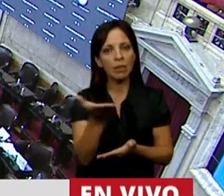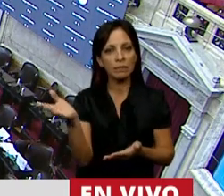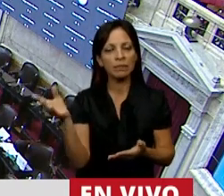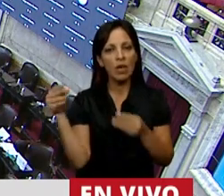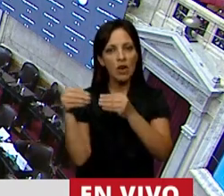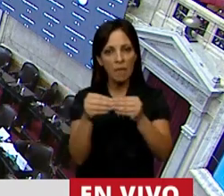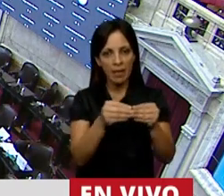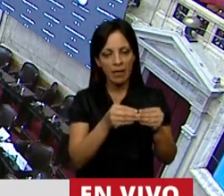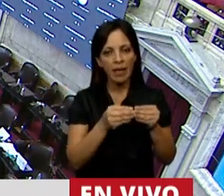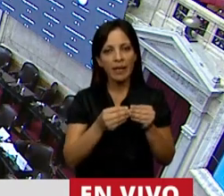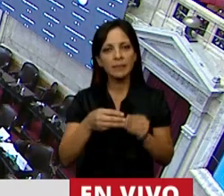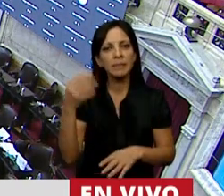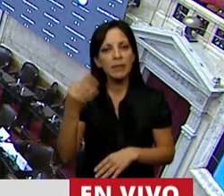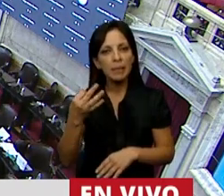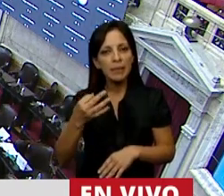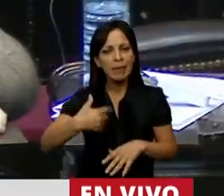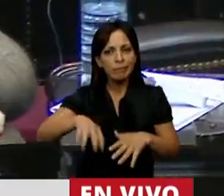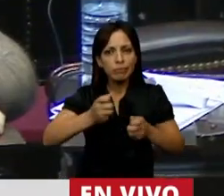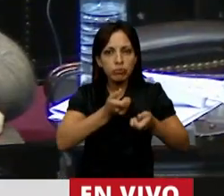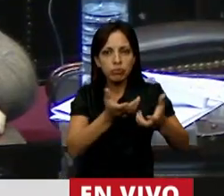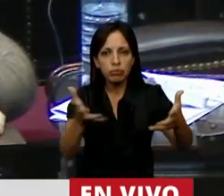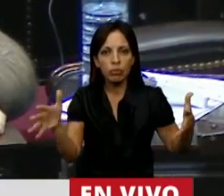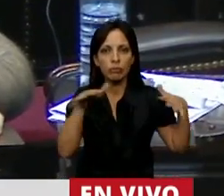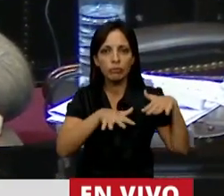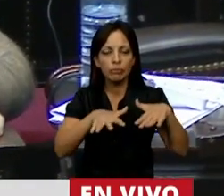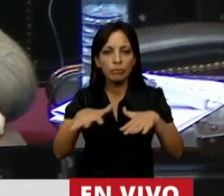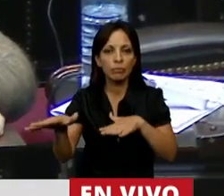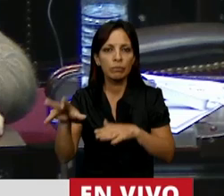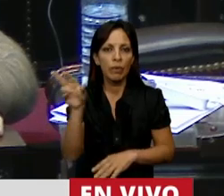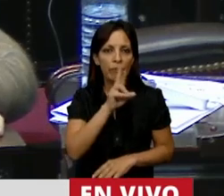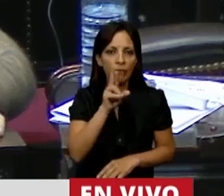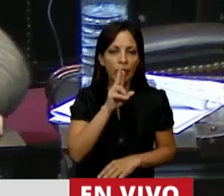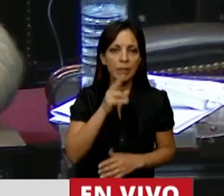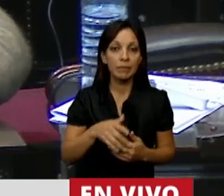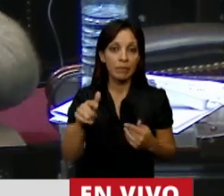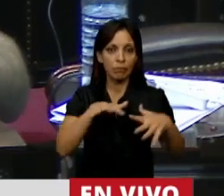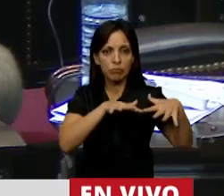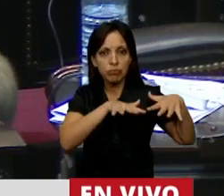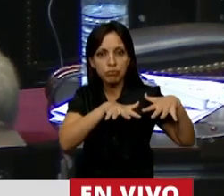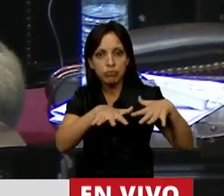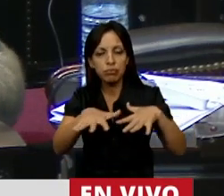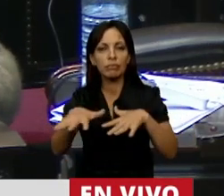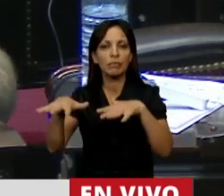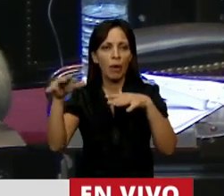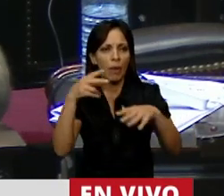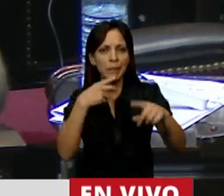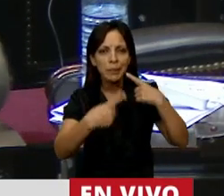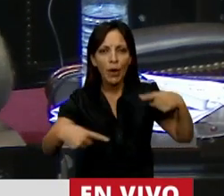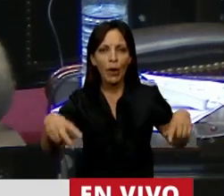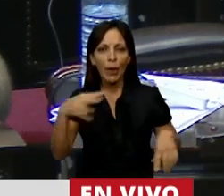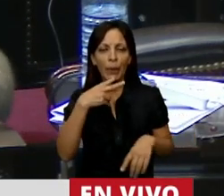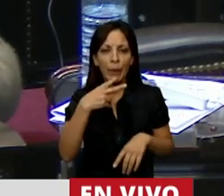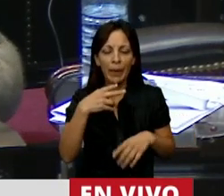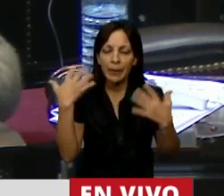especial al inmenso movimiento feminista, a esa marea verde que hace años viene luchando por el derecho